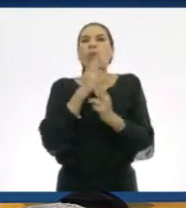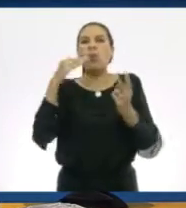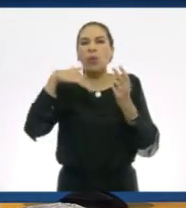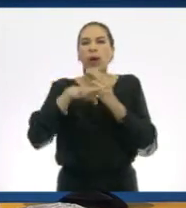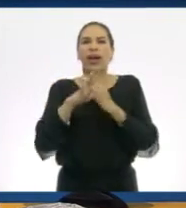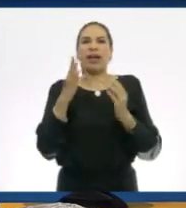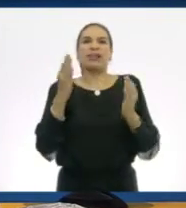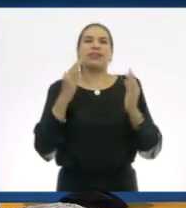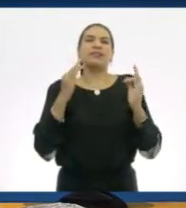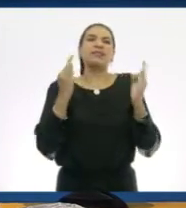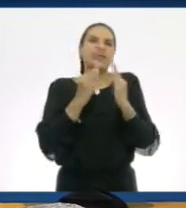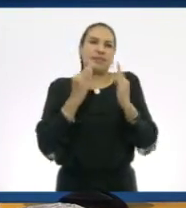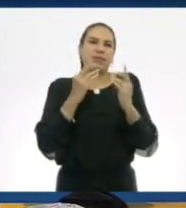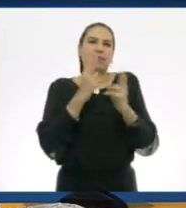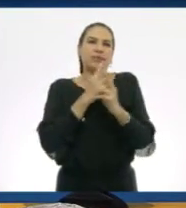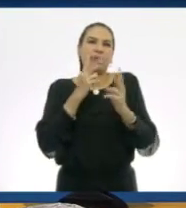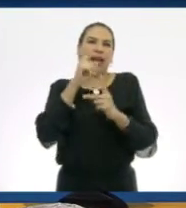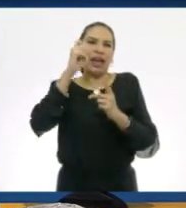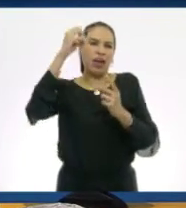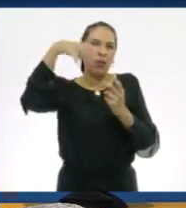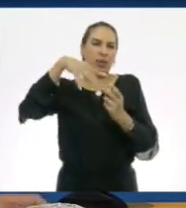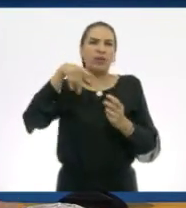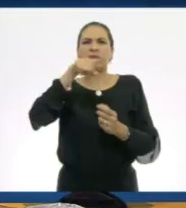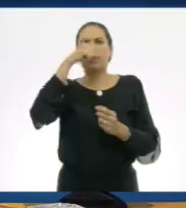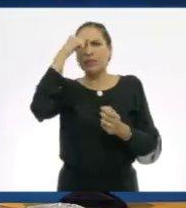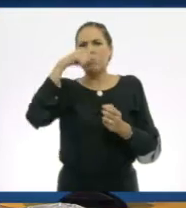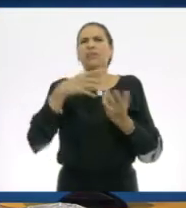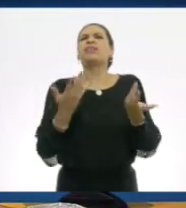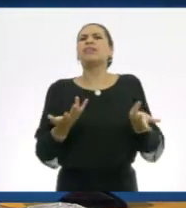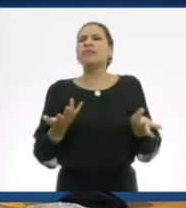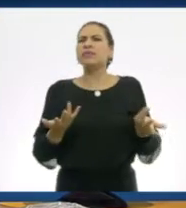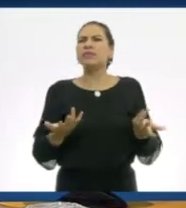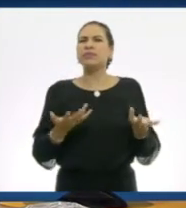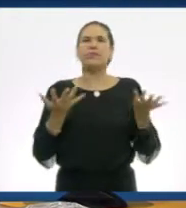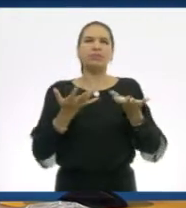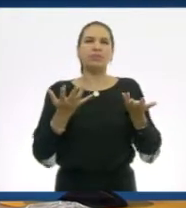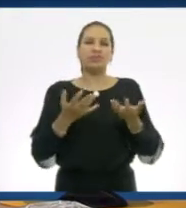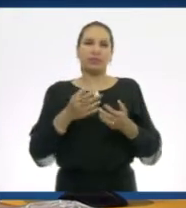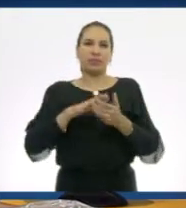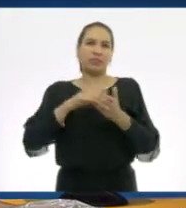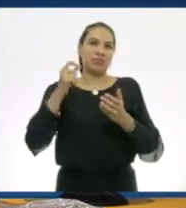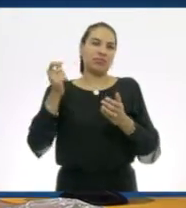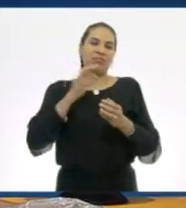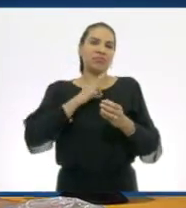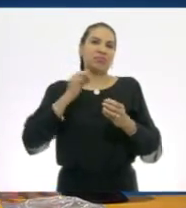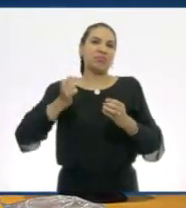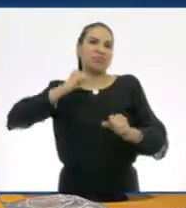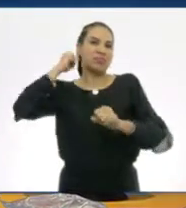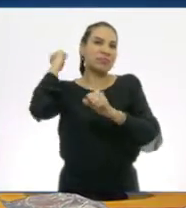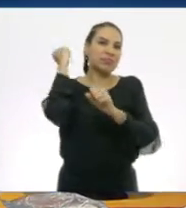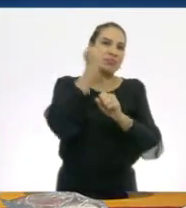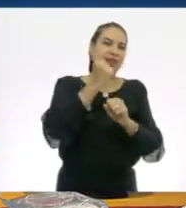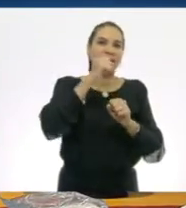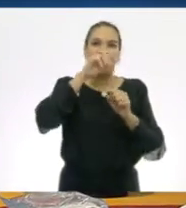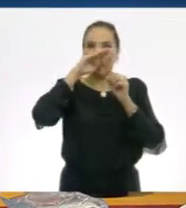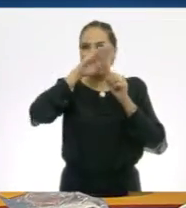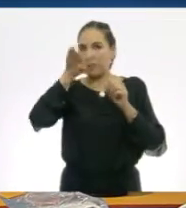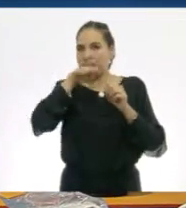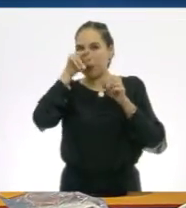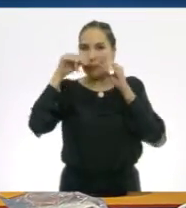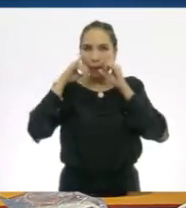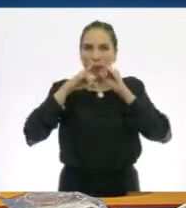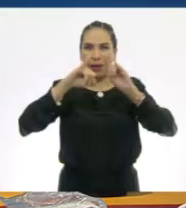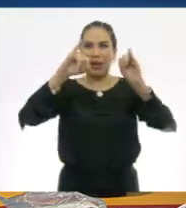el viento. ¿Ustedes qué creen que harían? Cazar un mamut. Efectivamente,